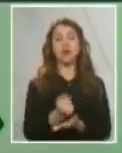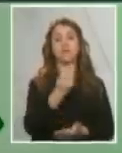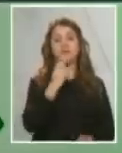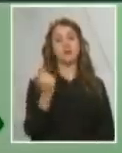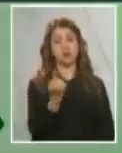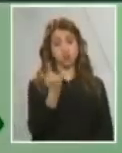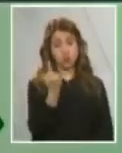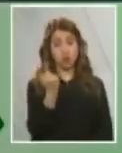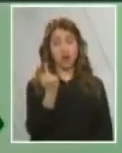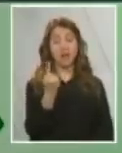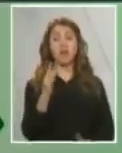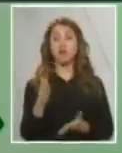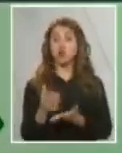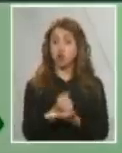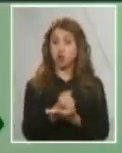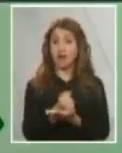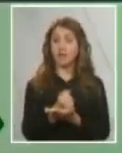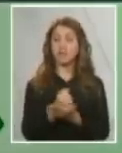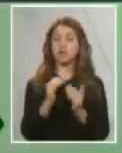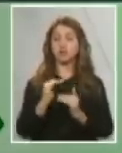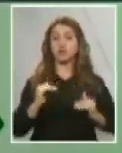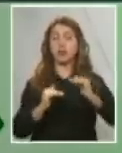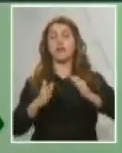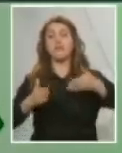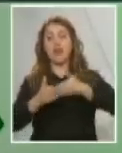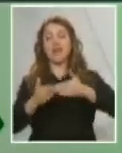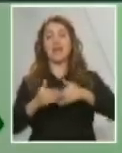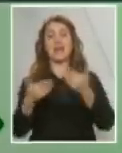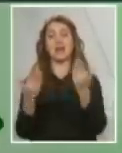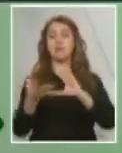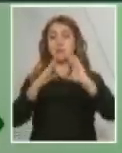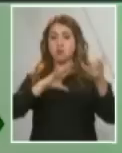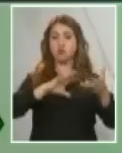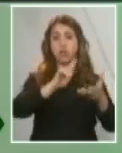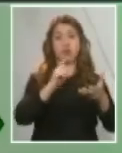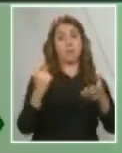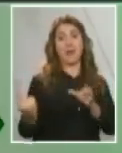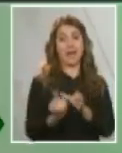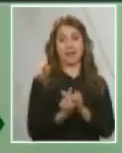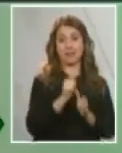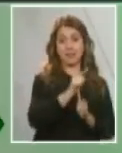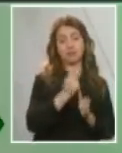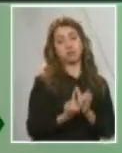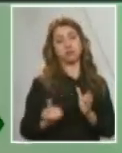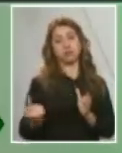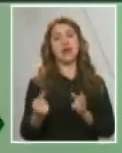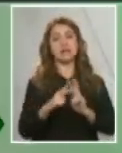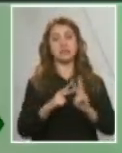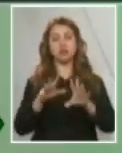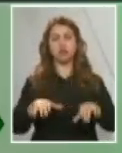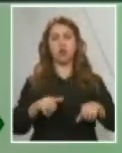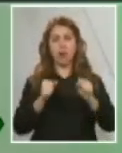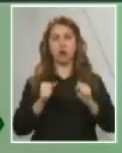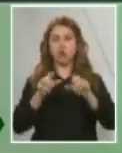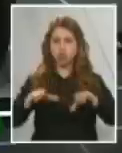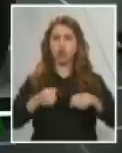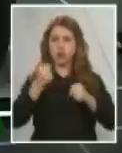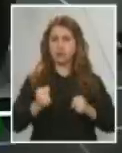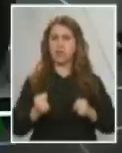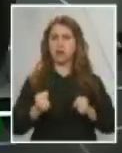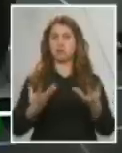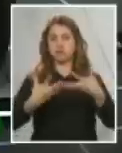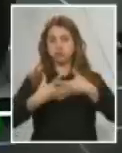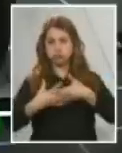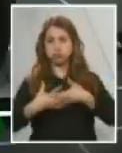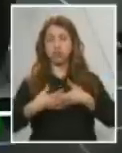sola, haber logrado superar las barreras de ese mundo que no está hecho para ti, y hacerlo y tomarlo y conquistarlo y hacerlo para